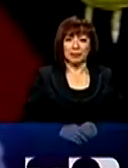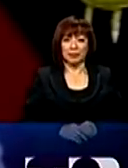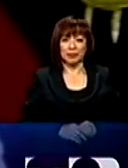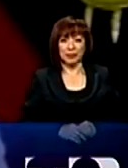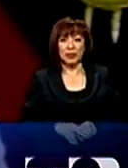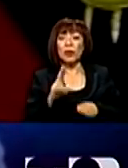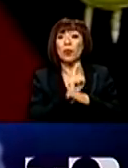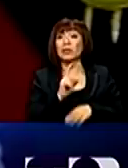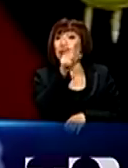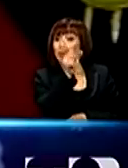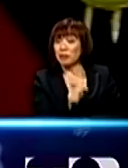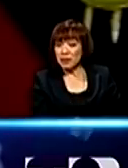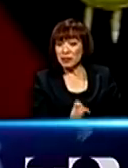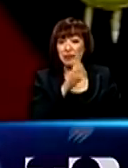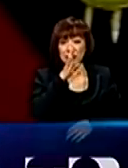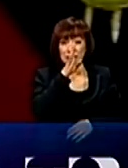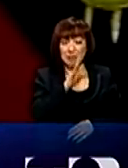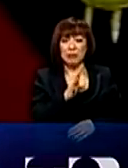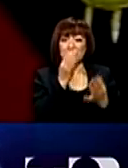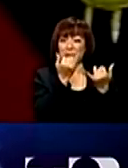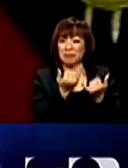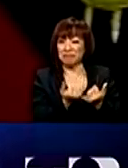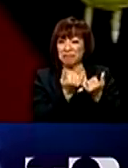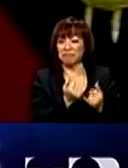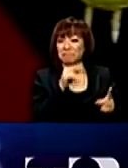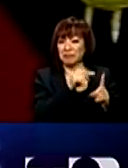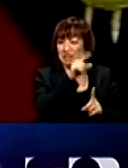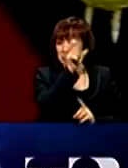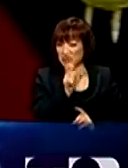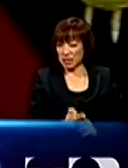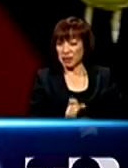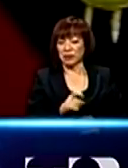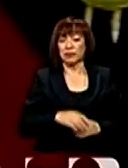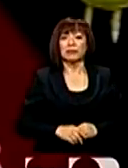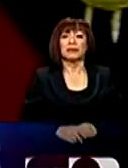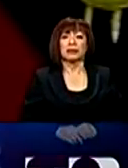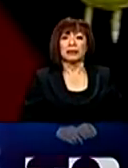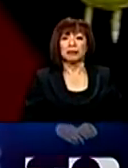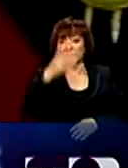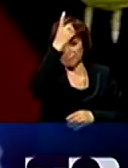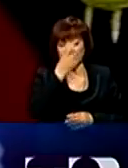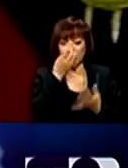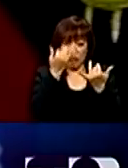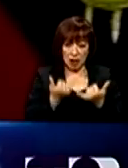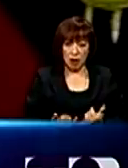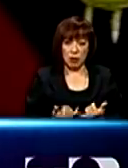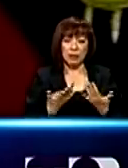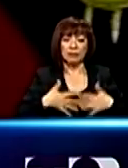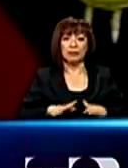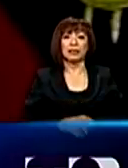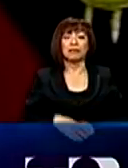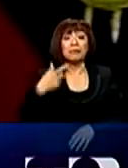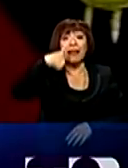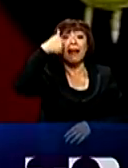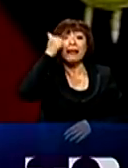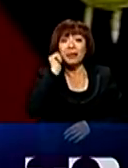a un individuo sin escrúpulos que se ha prestado para forjar esta bajeza. Finalmente dijo la decisión que había tomado. Ayer pensé